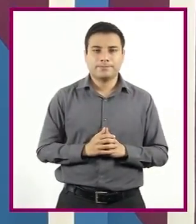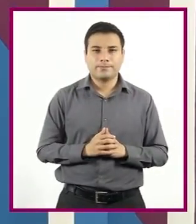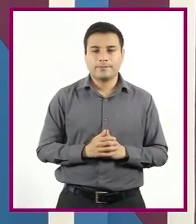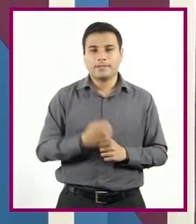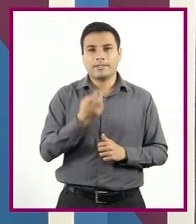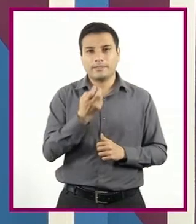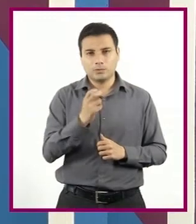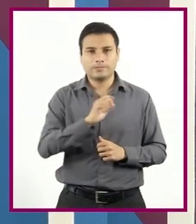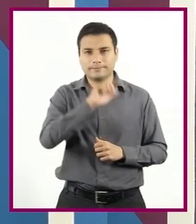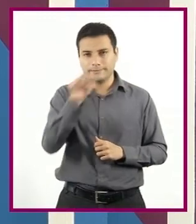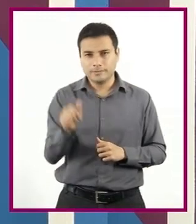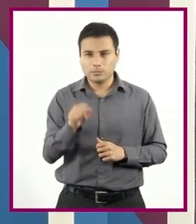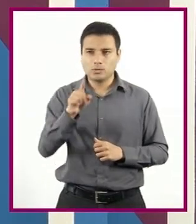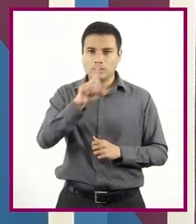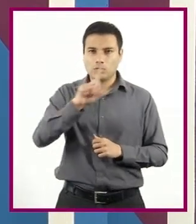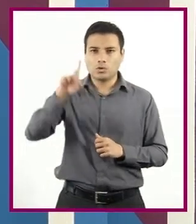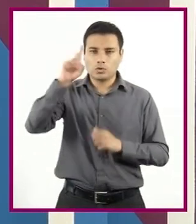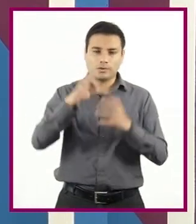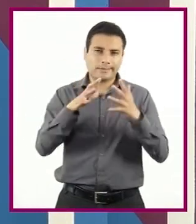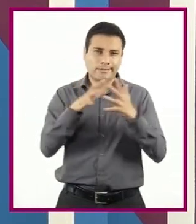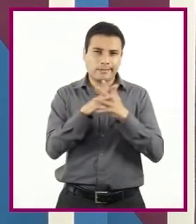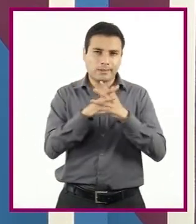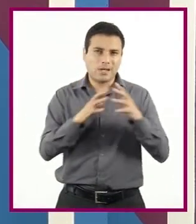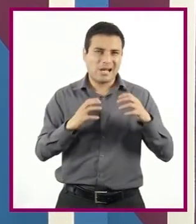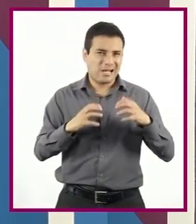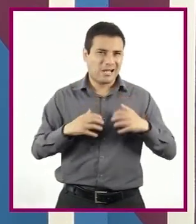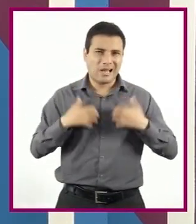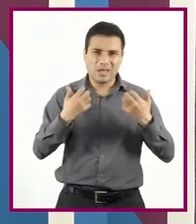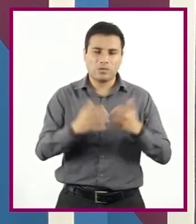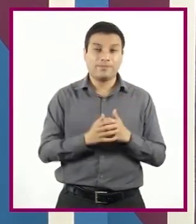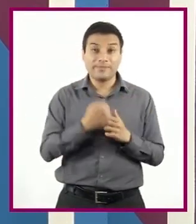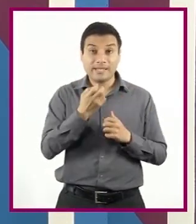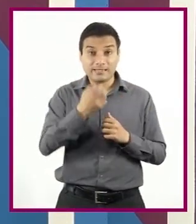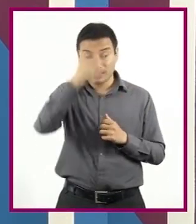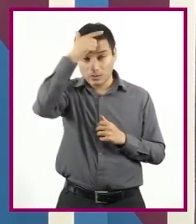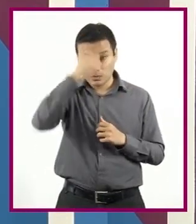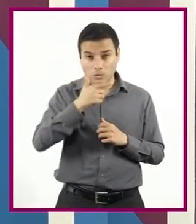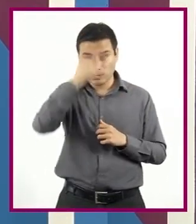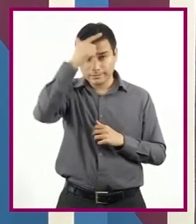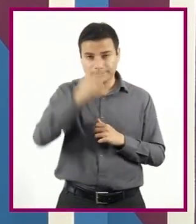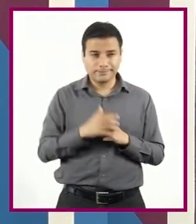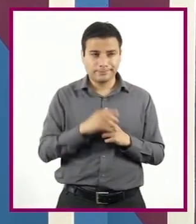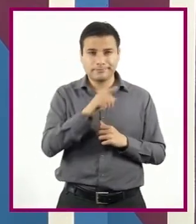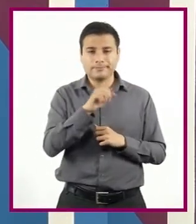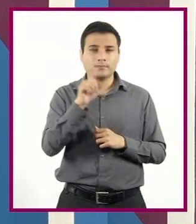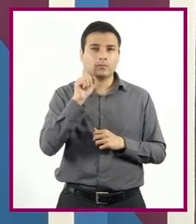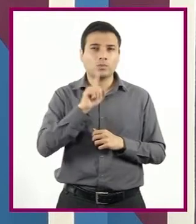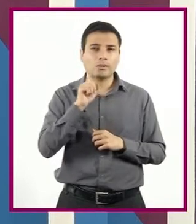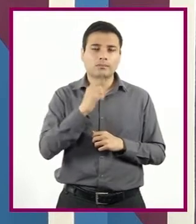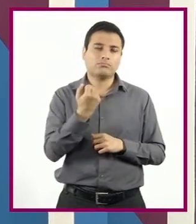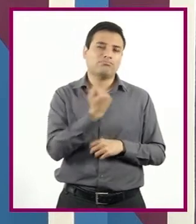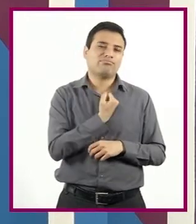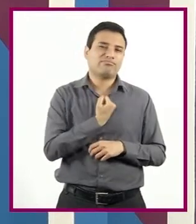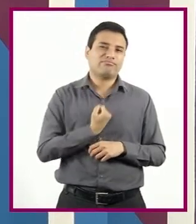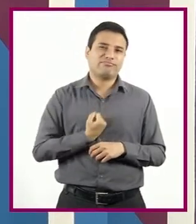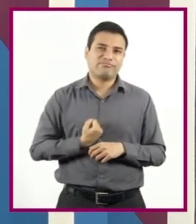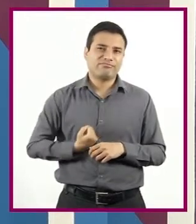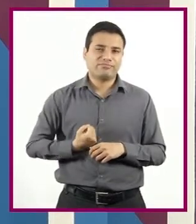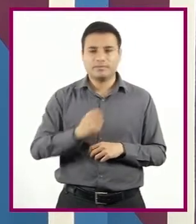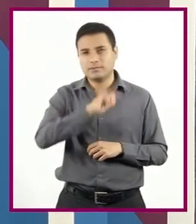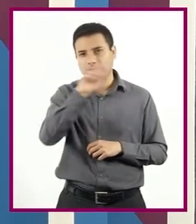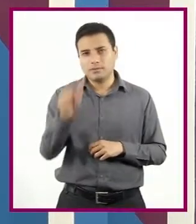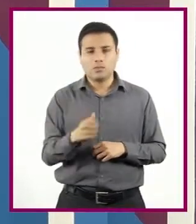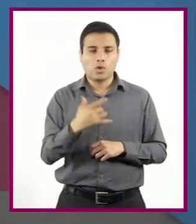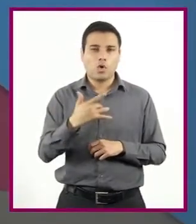la furia de Huitzilopochtli, quien abrió esa noche el pecho de Coyolxauhqui y sus aliados para devorar